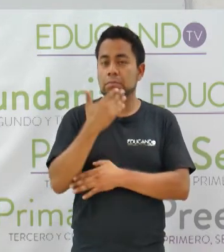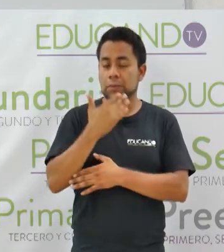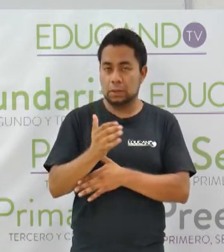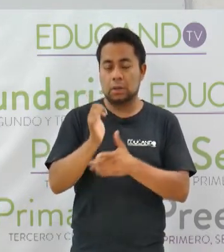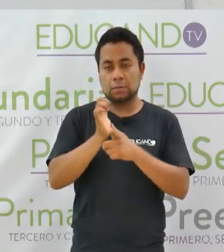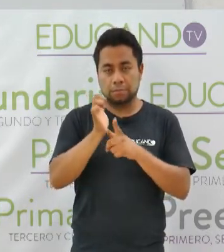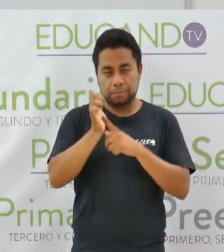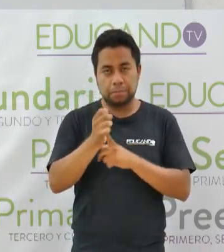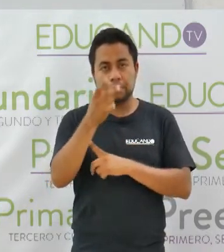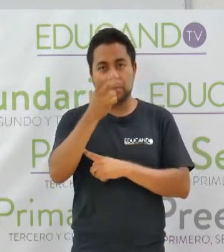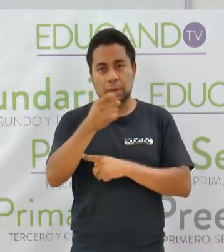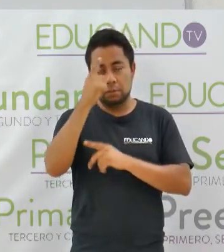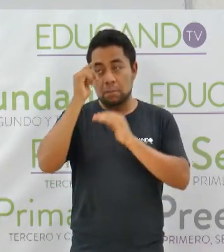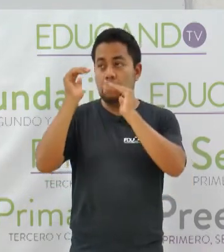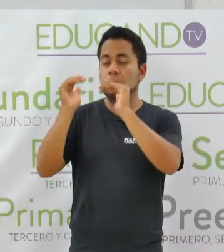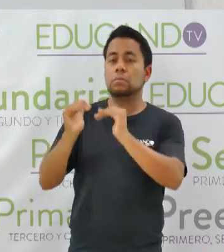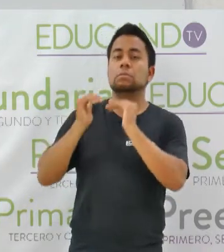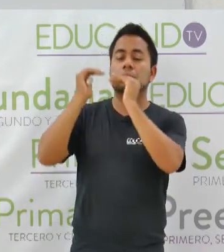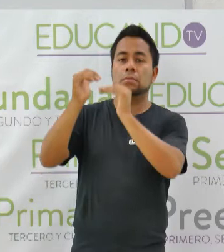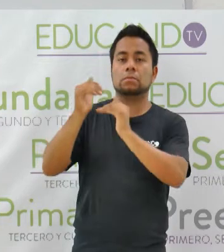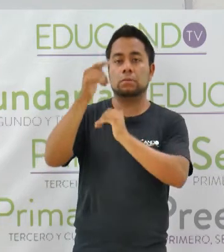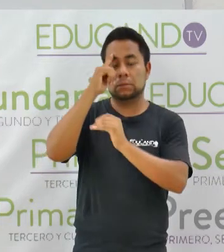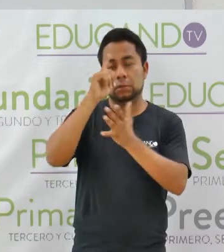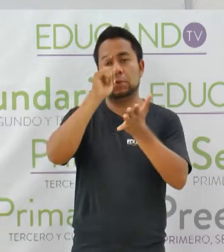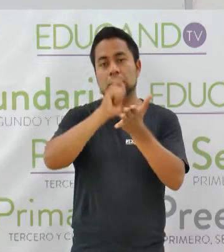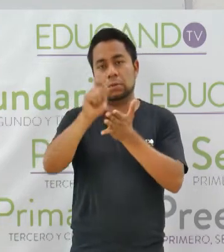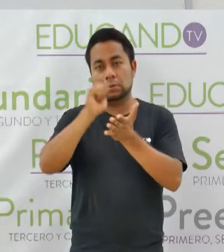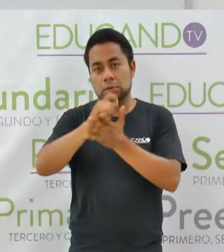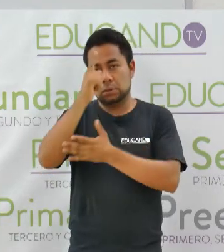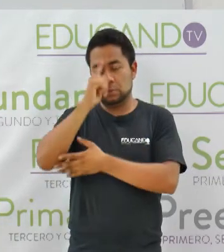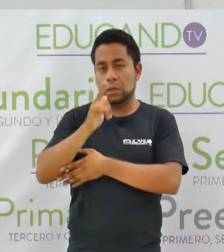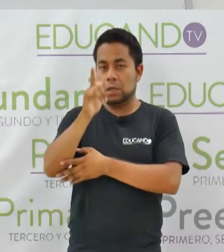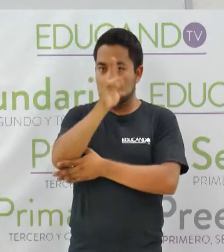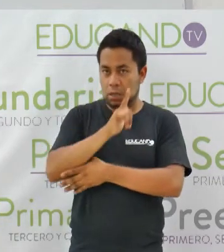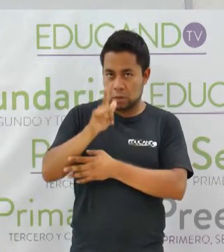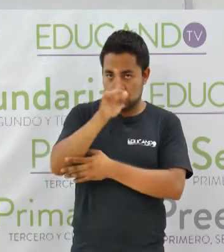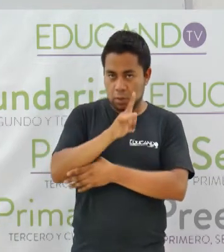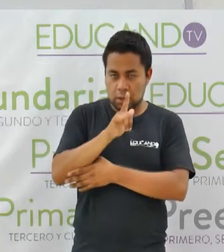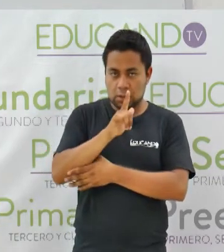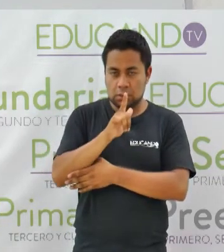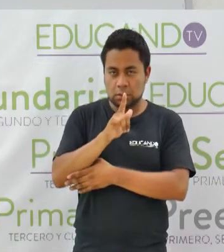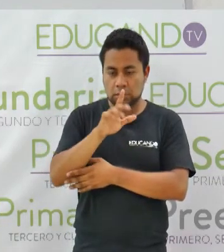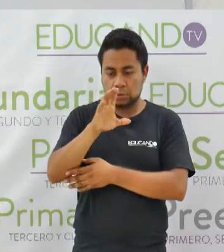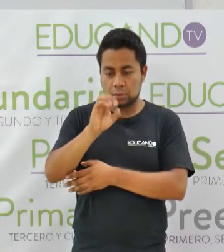Entonces, por lo tanto, la de arriba está escrita en un lenguaje